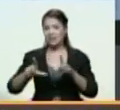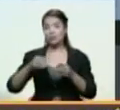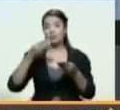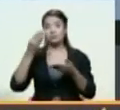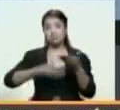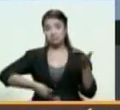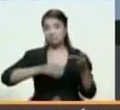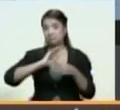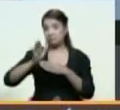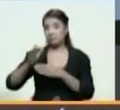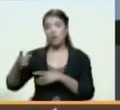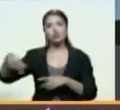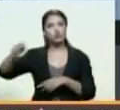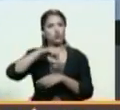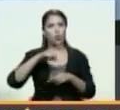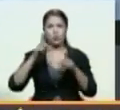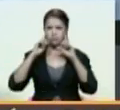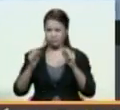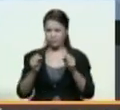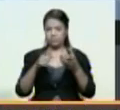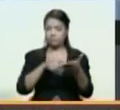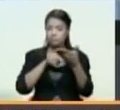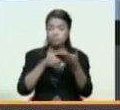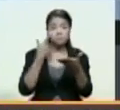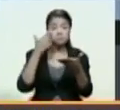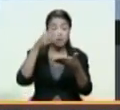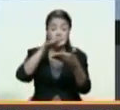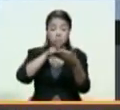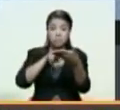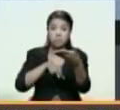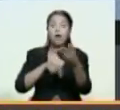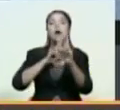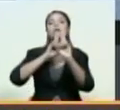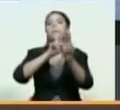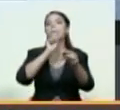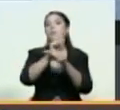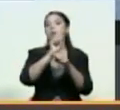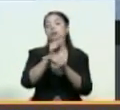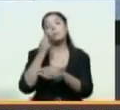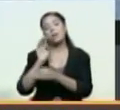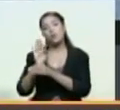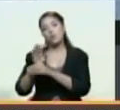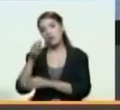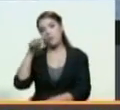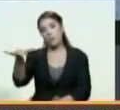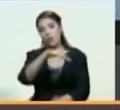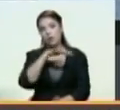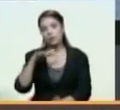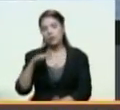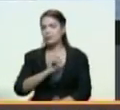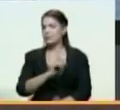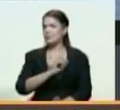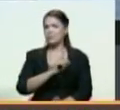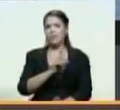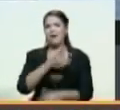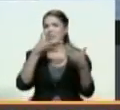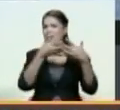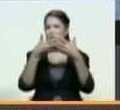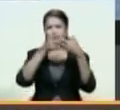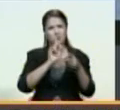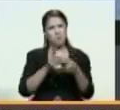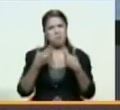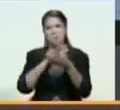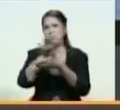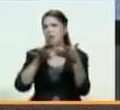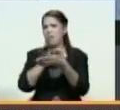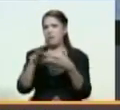todos nuestros especialistas están estudiándola para dar las respuestas y proteger a nuestro pueblo. No va Estados Unidos a provocar una